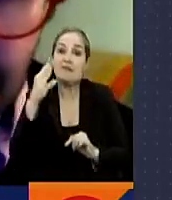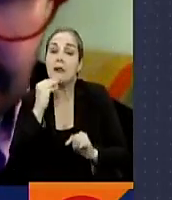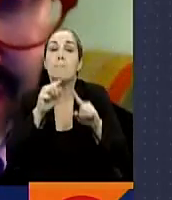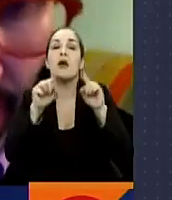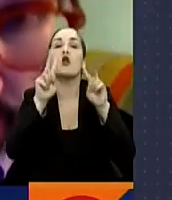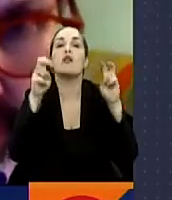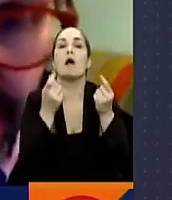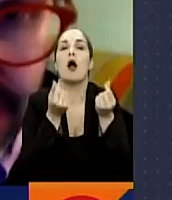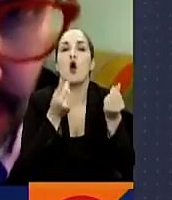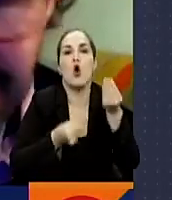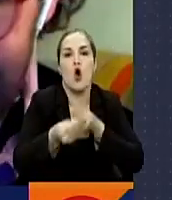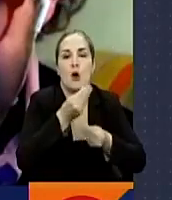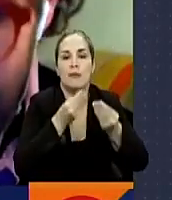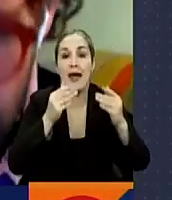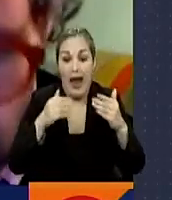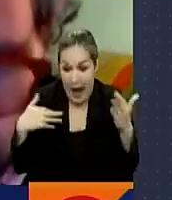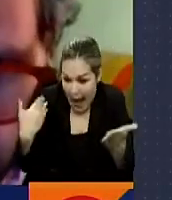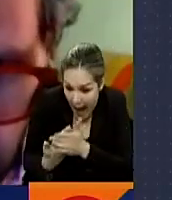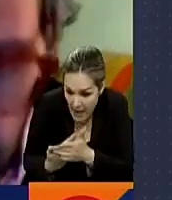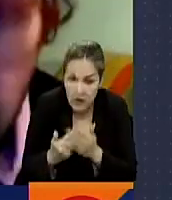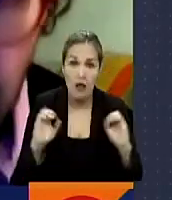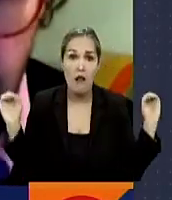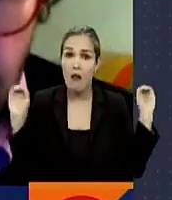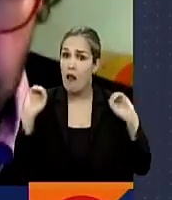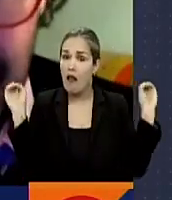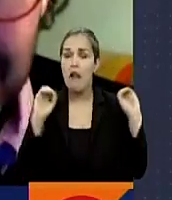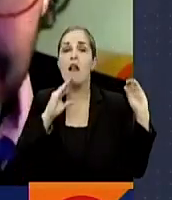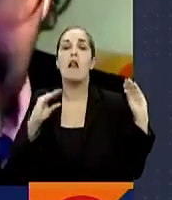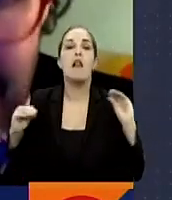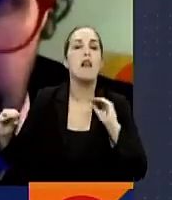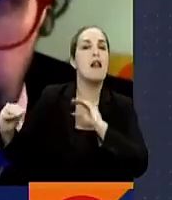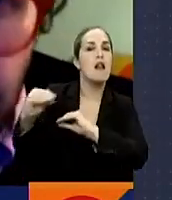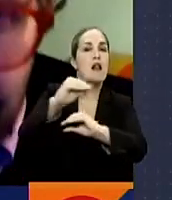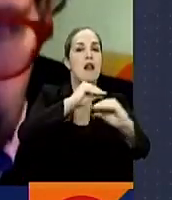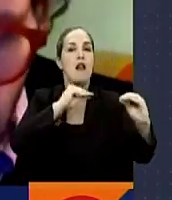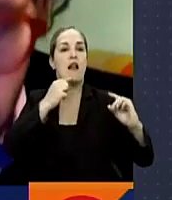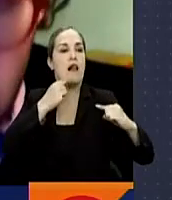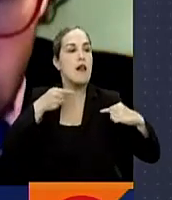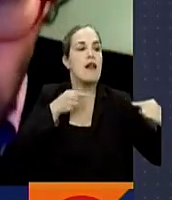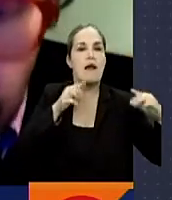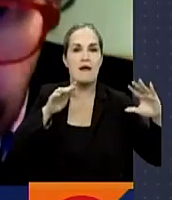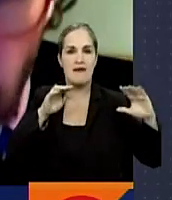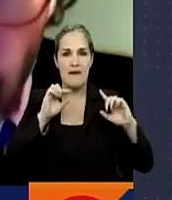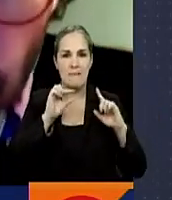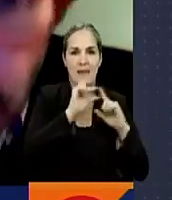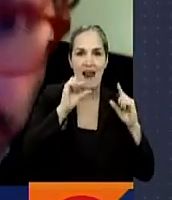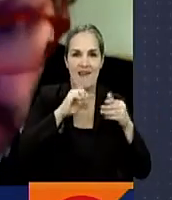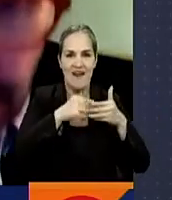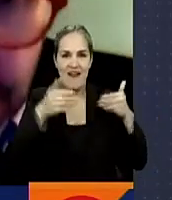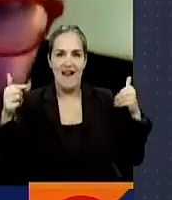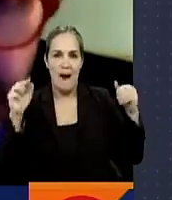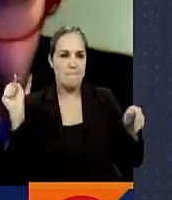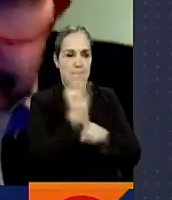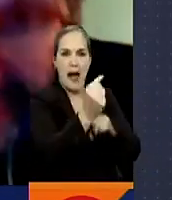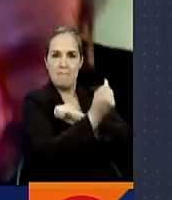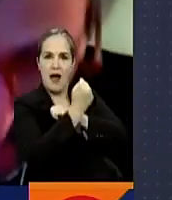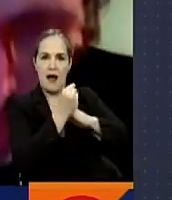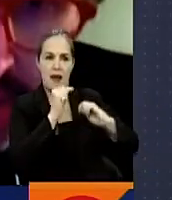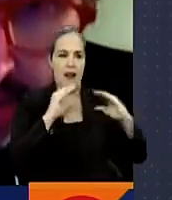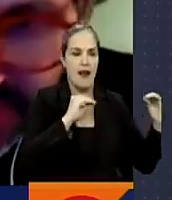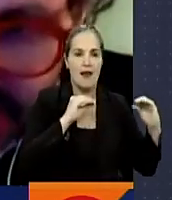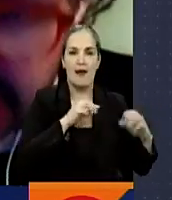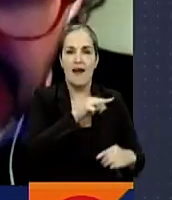Entonces hasta ahora Hasta ahora nada de eso ha ocurrido lo que ha habido es un impace diplomático ha habido un choque un cruce de versiones entre